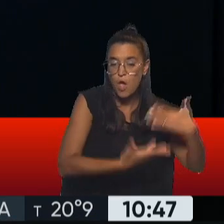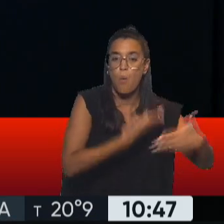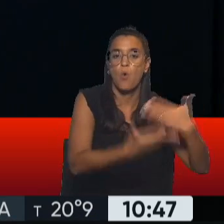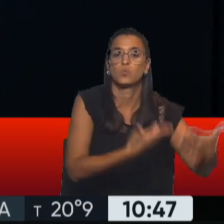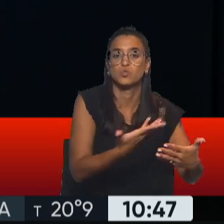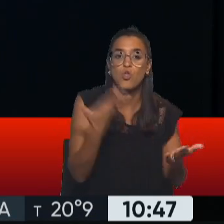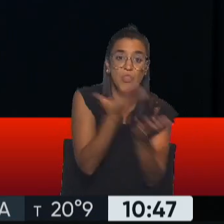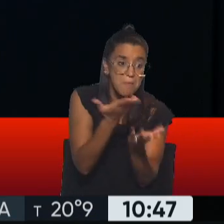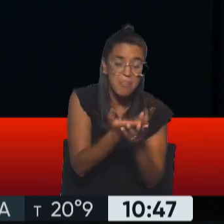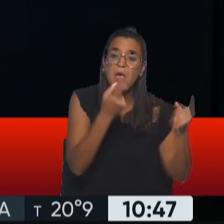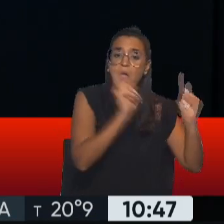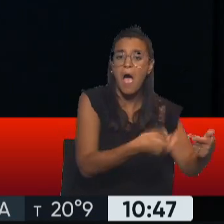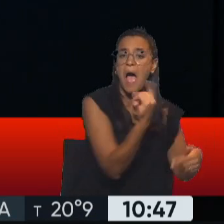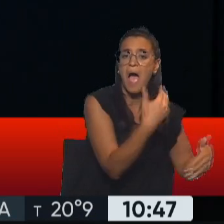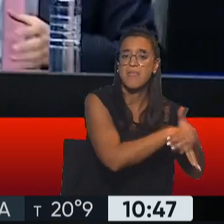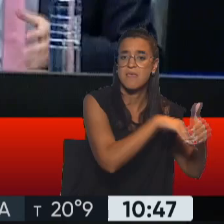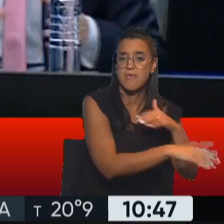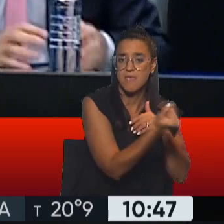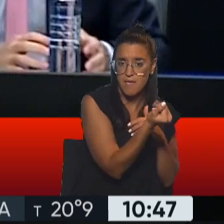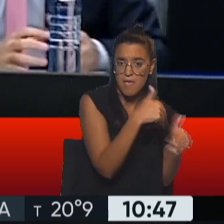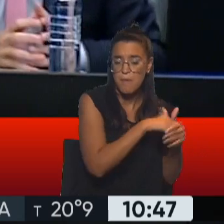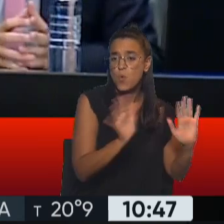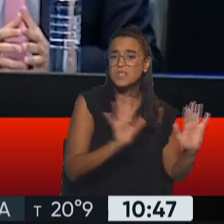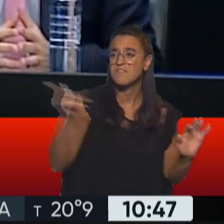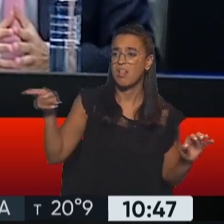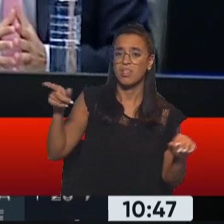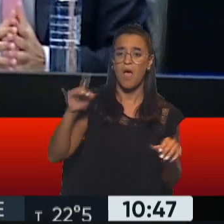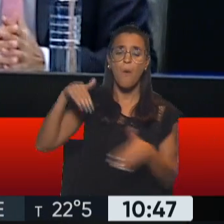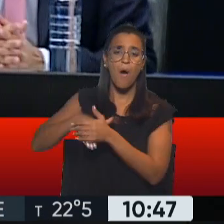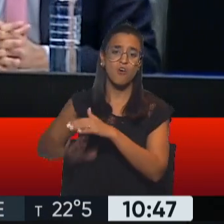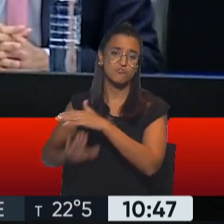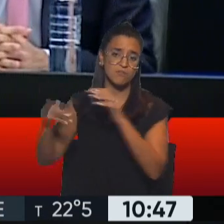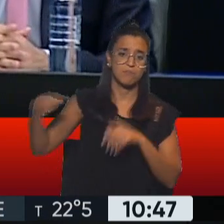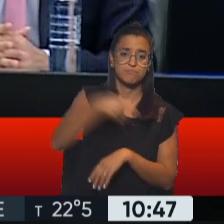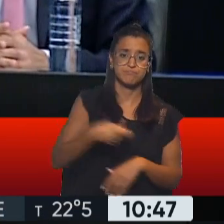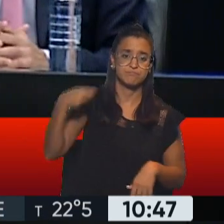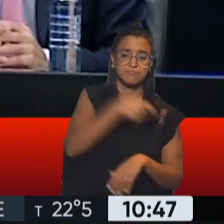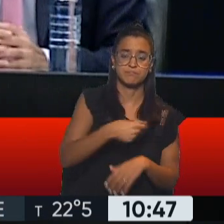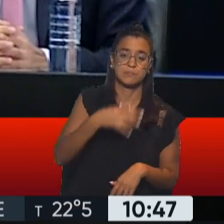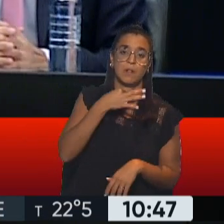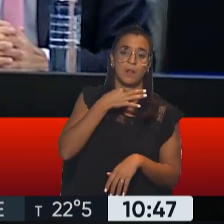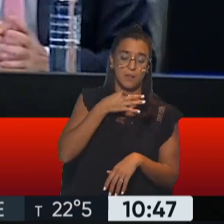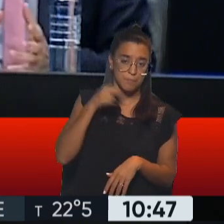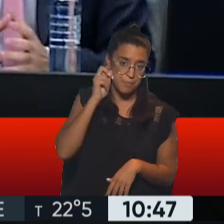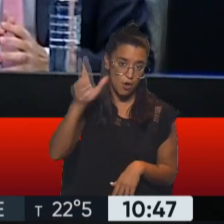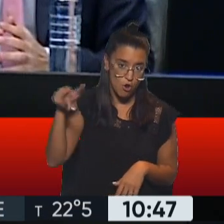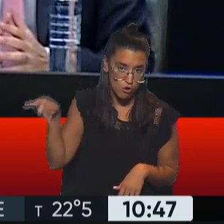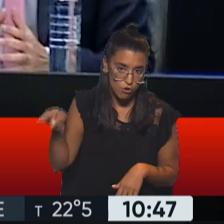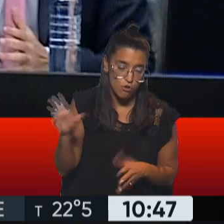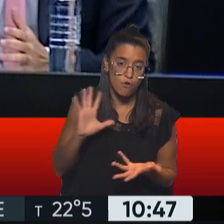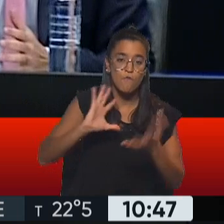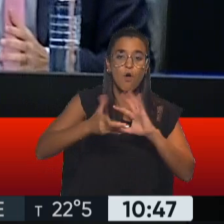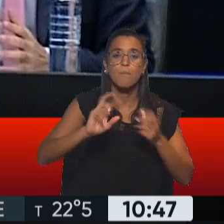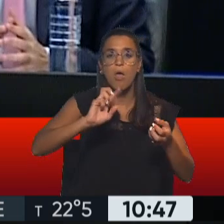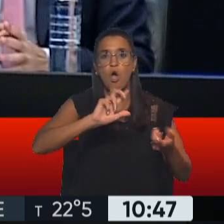de la demanda por nuestra moneda, sin que ello conlleve presiones adicionales en los tipos de